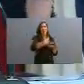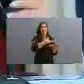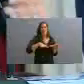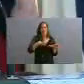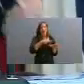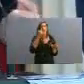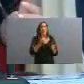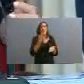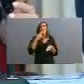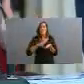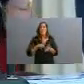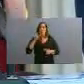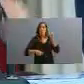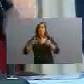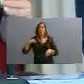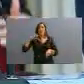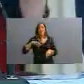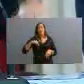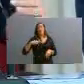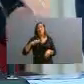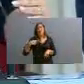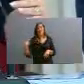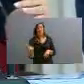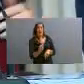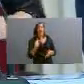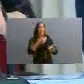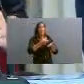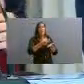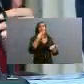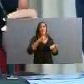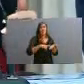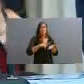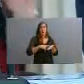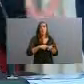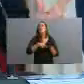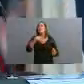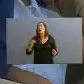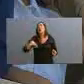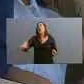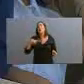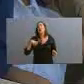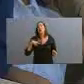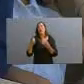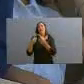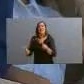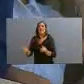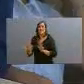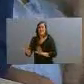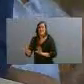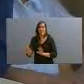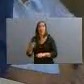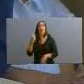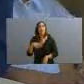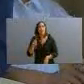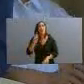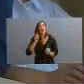los impuestos ciudadanos y por lo tanto tiene otras obligaciones que el sector privado no tiene. Pero ojo, todos los del